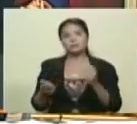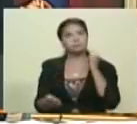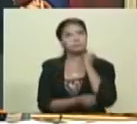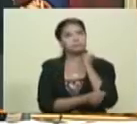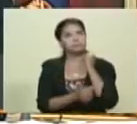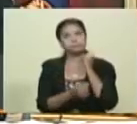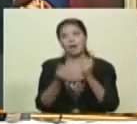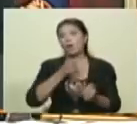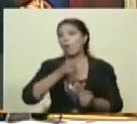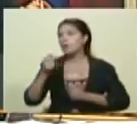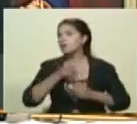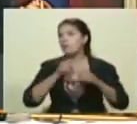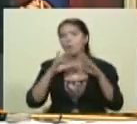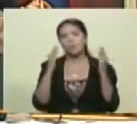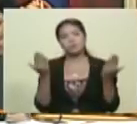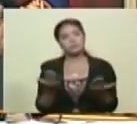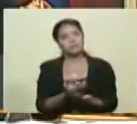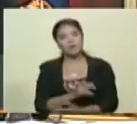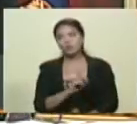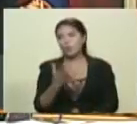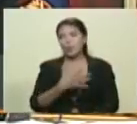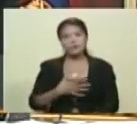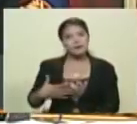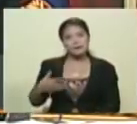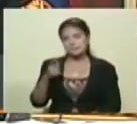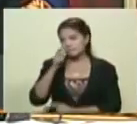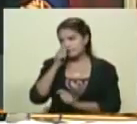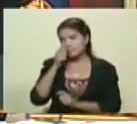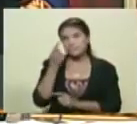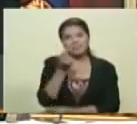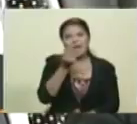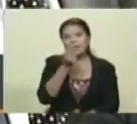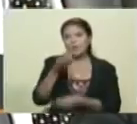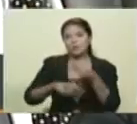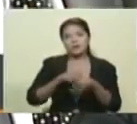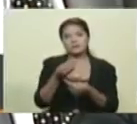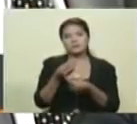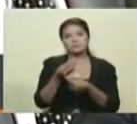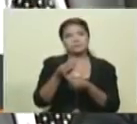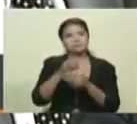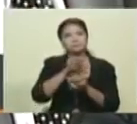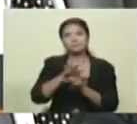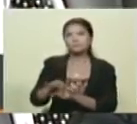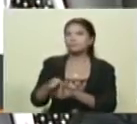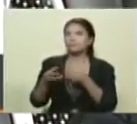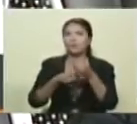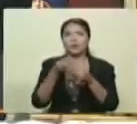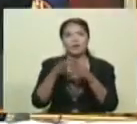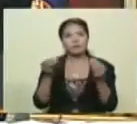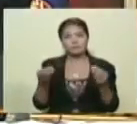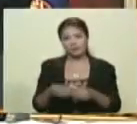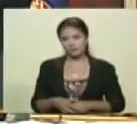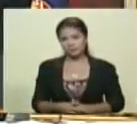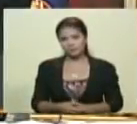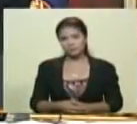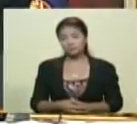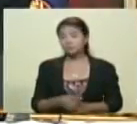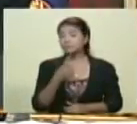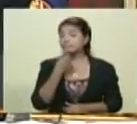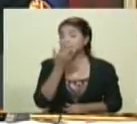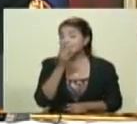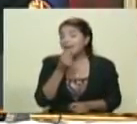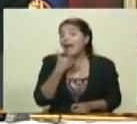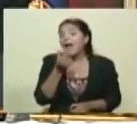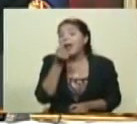muy grande para no reconocer nada de lo que hacemos, para tapar todo lo que hacemos. Y estoy hablando de algunos